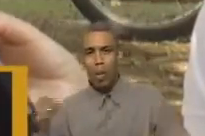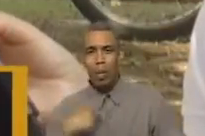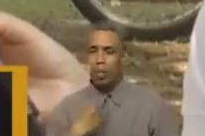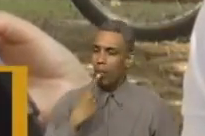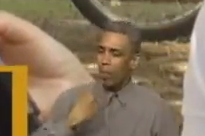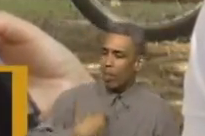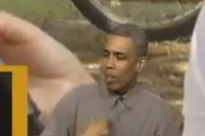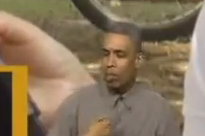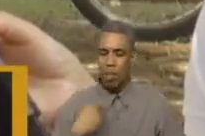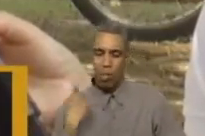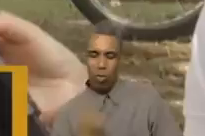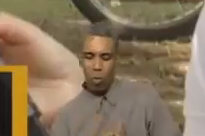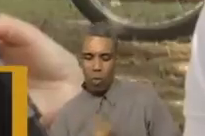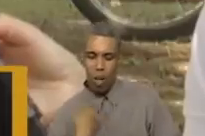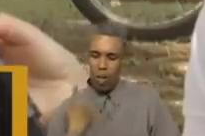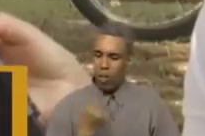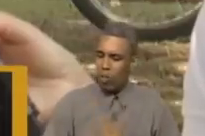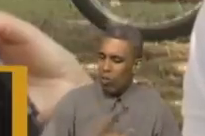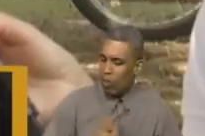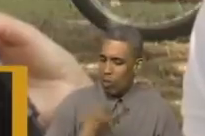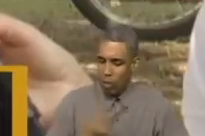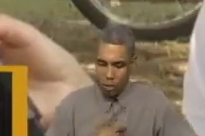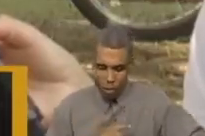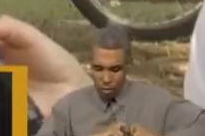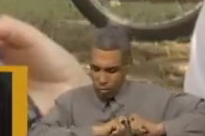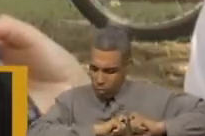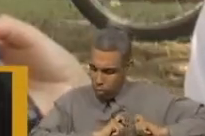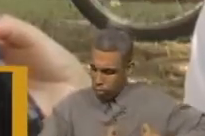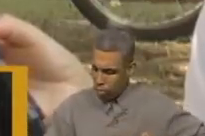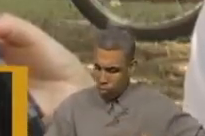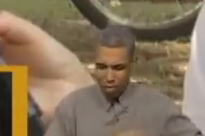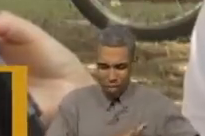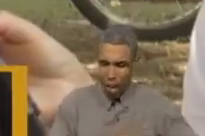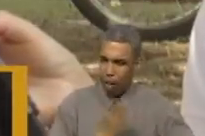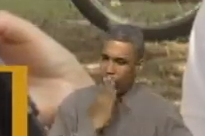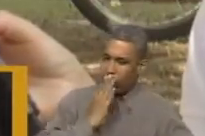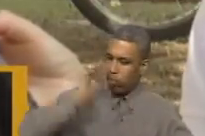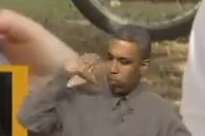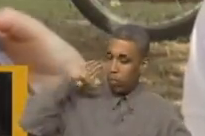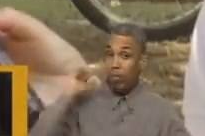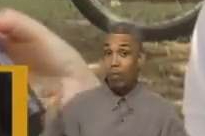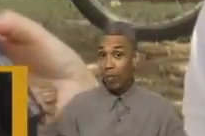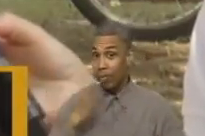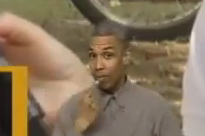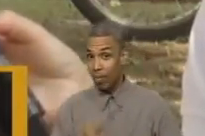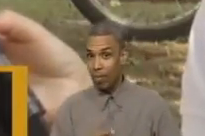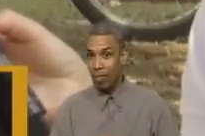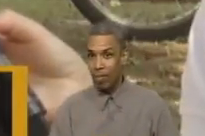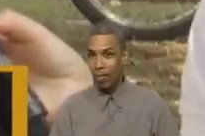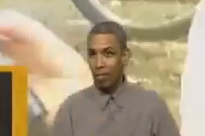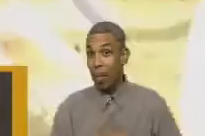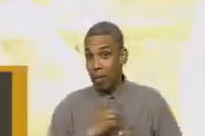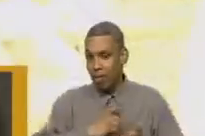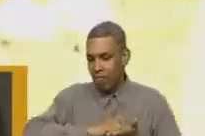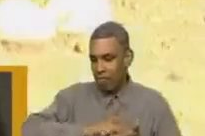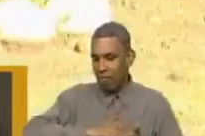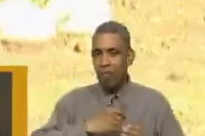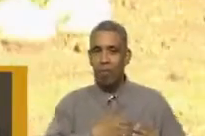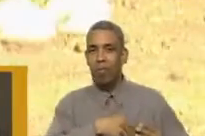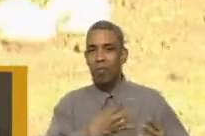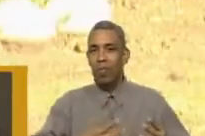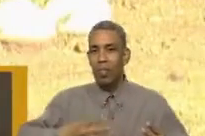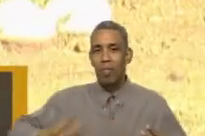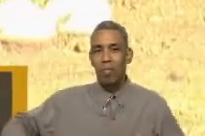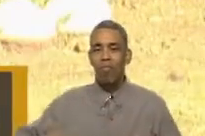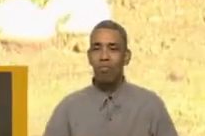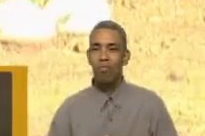sus sentimientos, que el amor pasó de moda. Llegué a la casa de JJ y él terminó de escribir algunas partes. Como le estaba